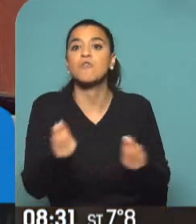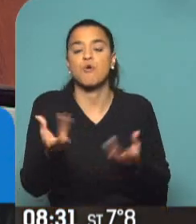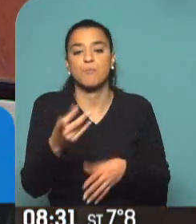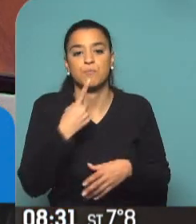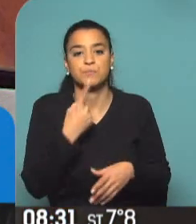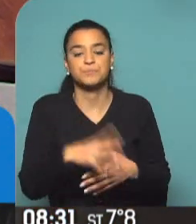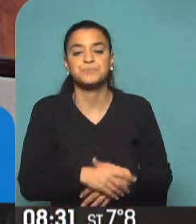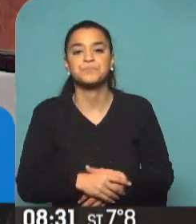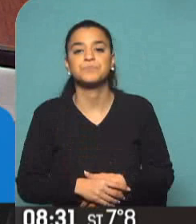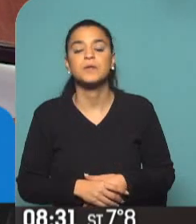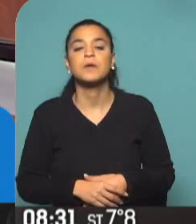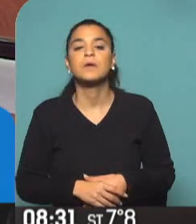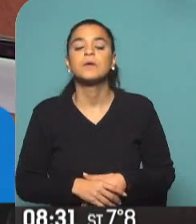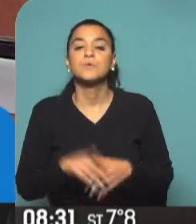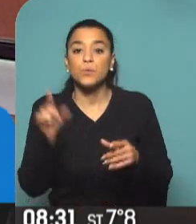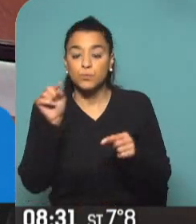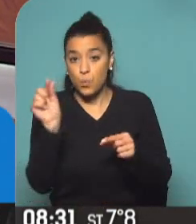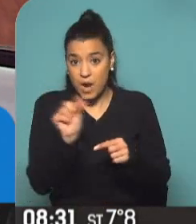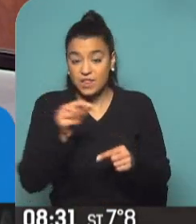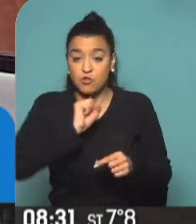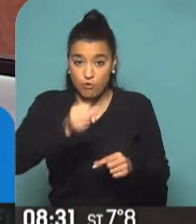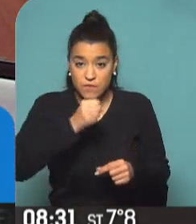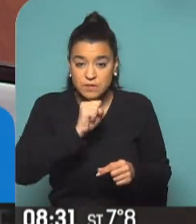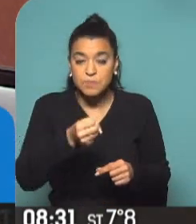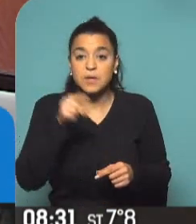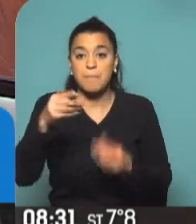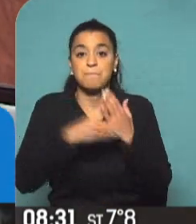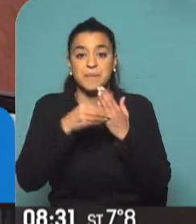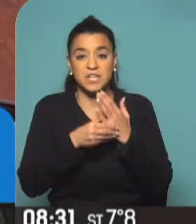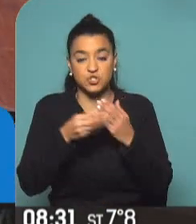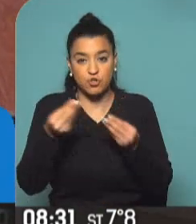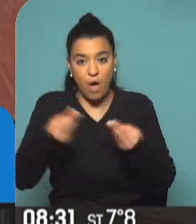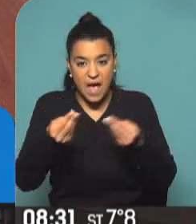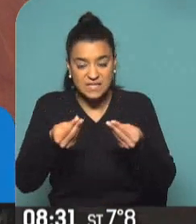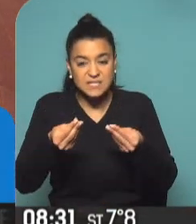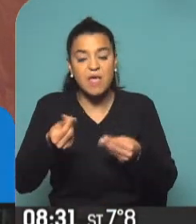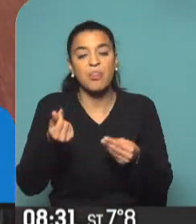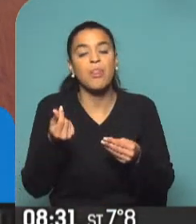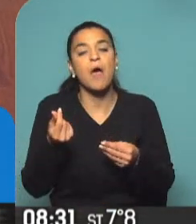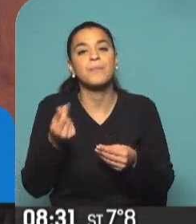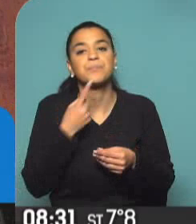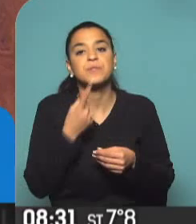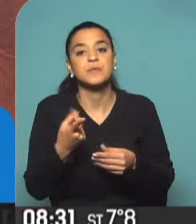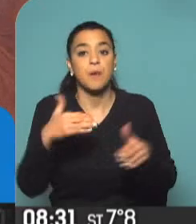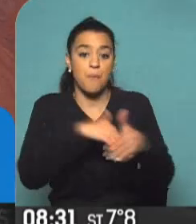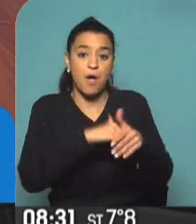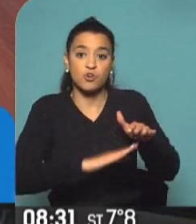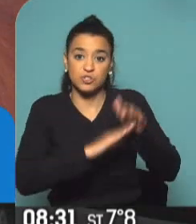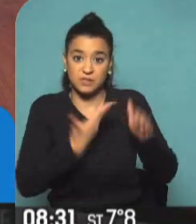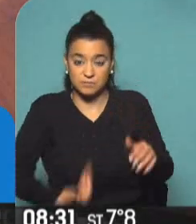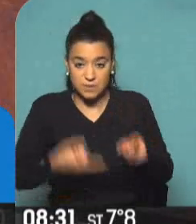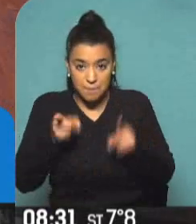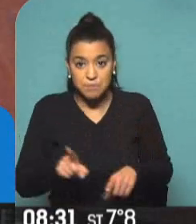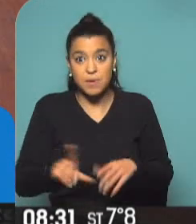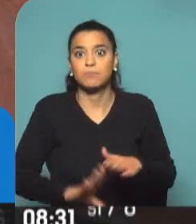Gisela, Damián. Bueno, en un ratito va a haber otra conferencia de prensa del ministro de Hacienda junto al presidente del Banco Central. Por lo general, cuando tiene tanto